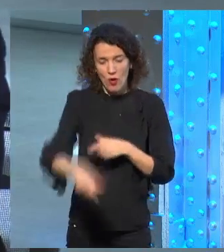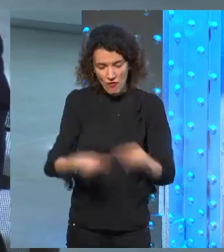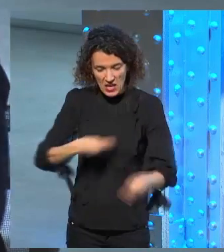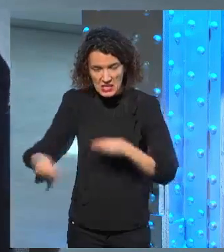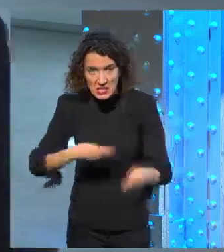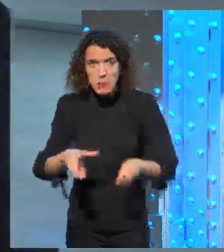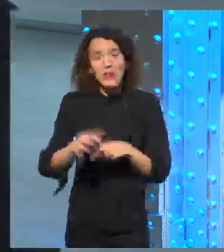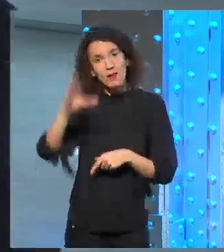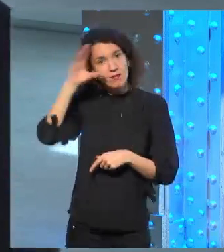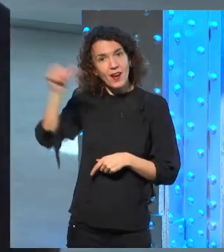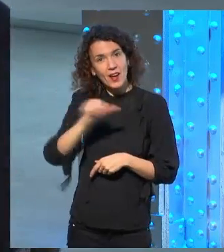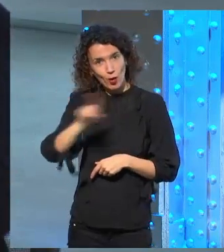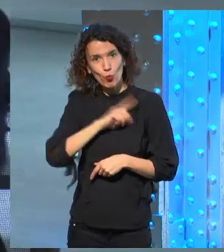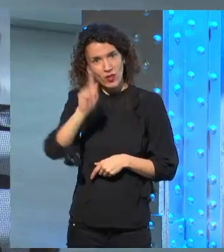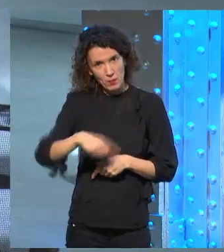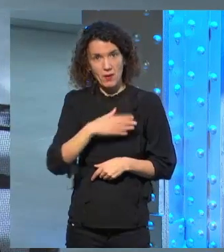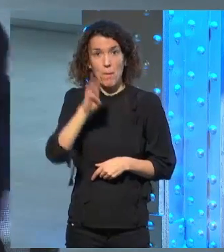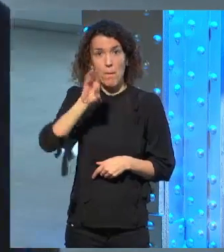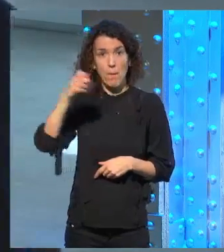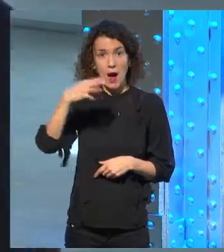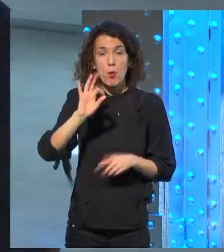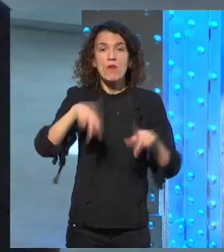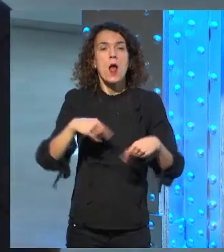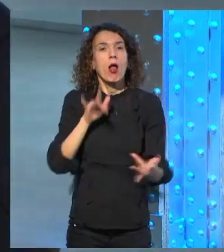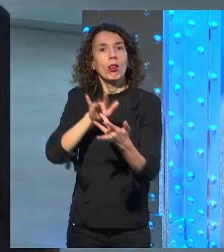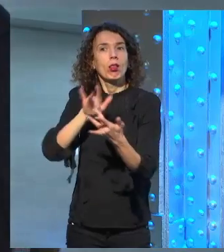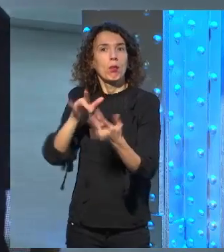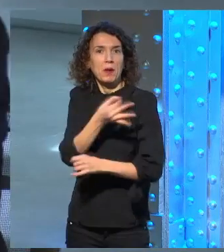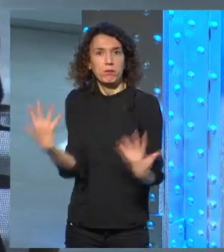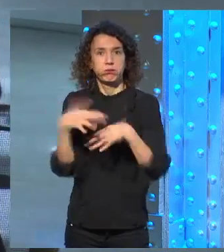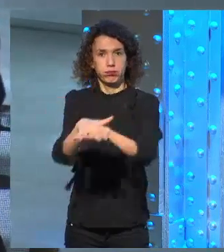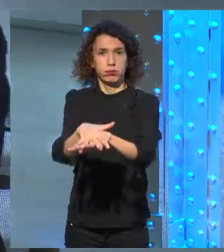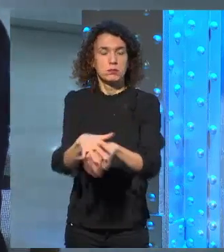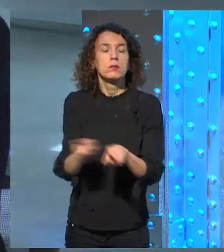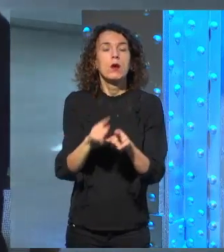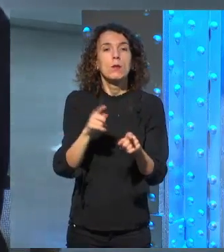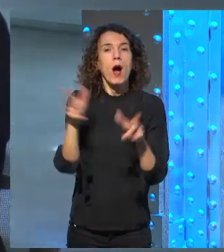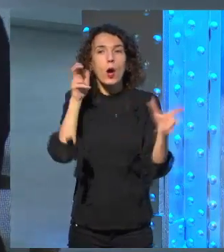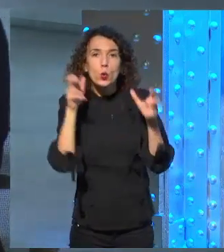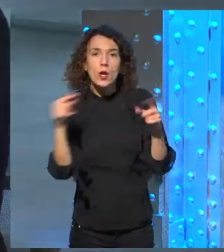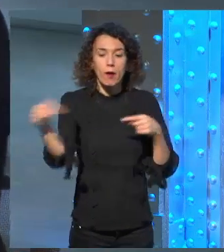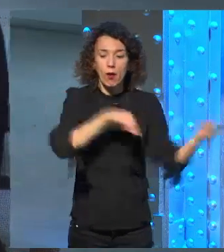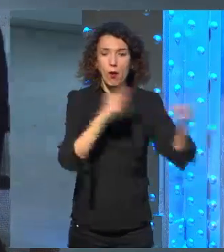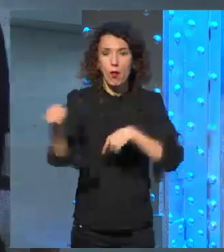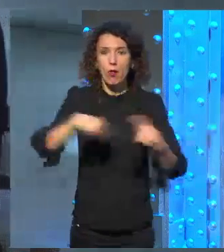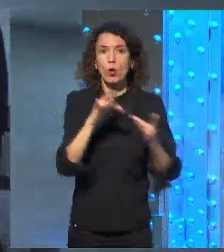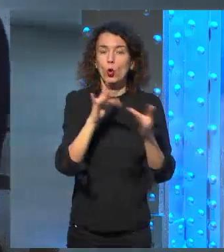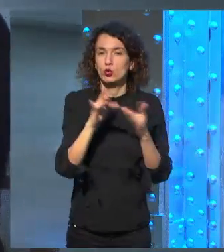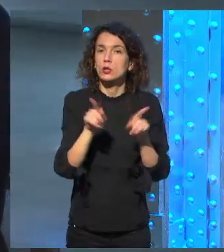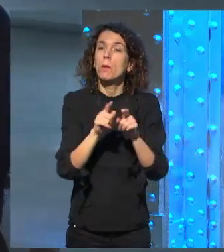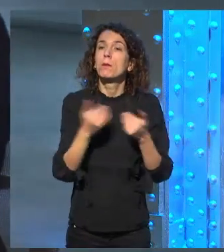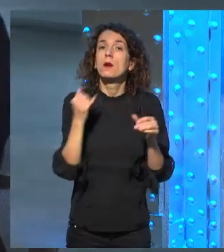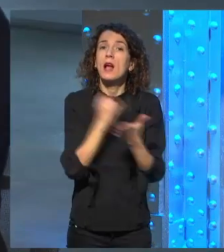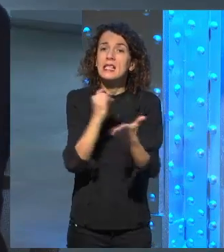y dispuesto también a escuchar, como es el caso de Pablo, al final nos acabamos encontrando. Se trata de escucharnos los unos a los otros, y en los primeros ensayos